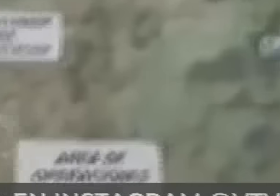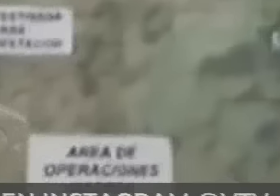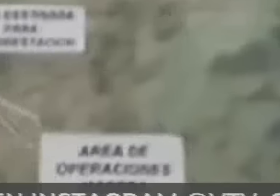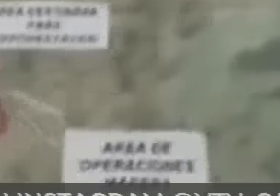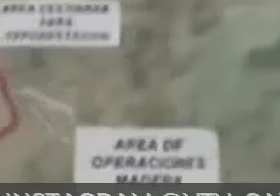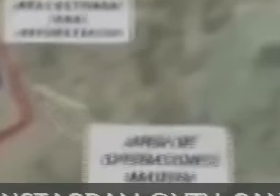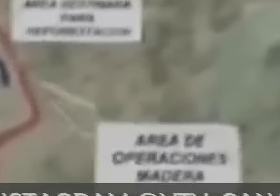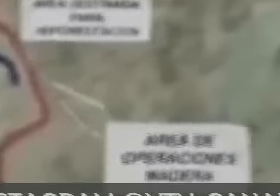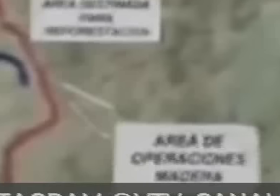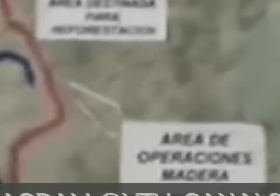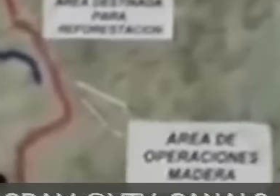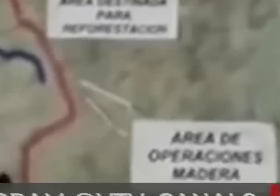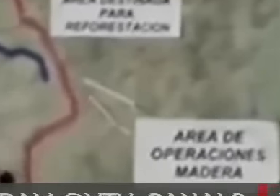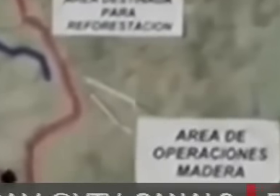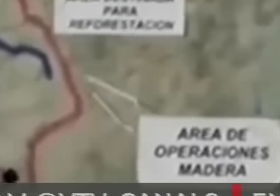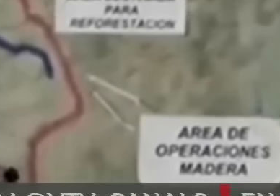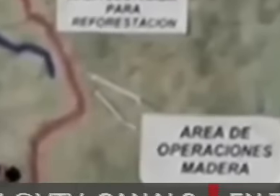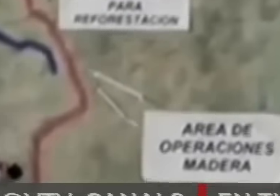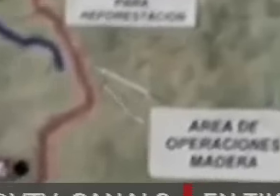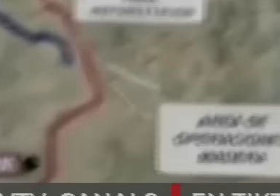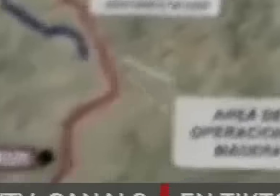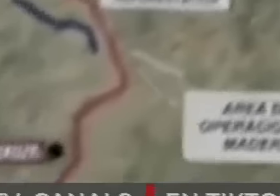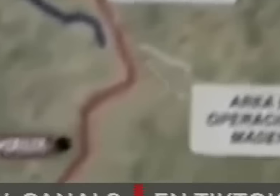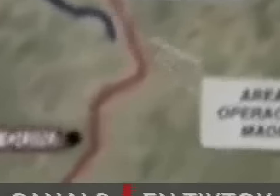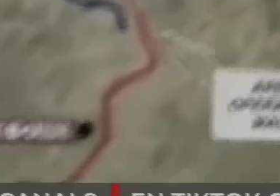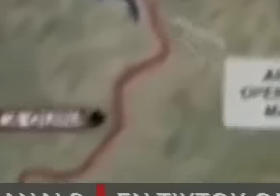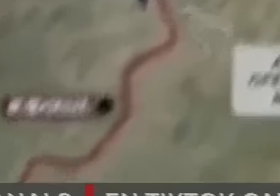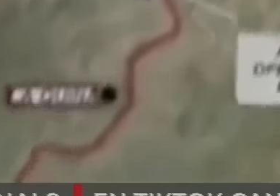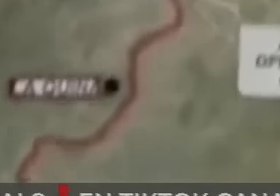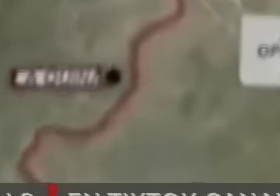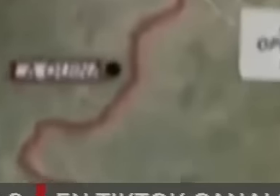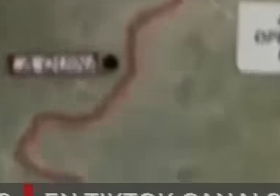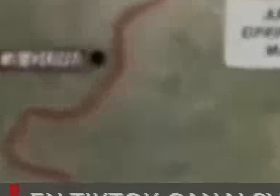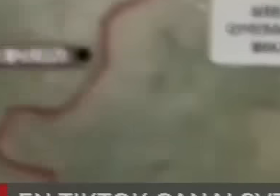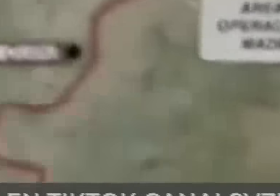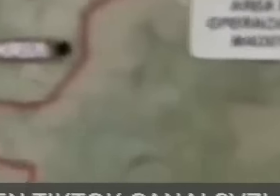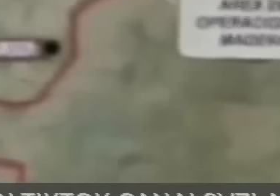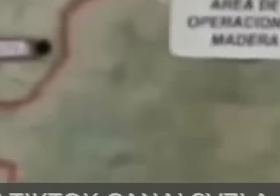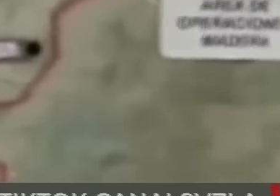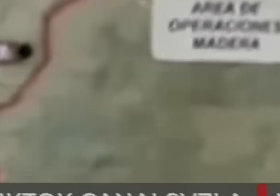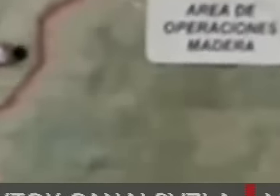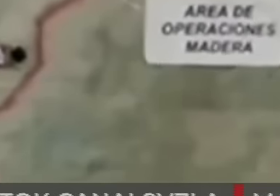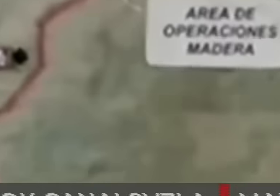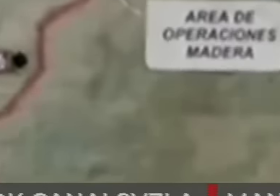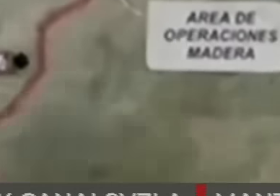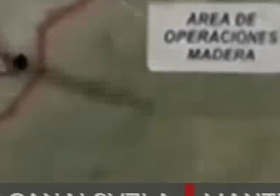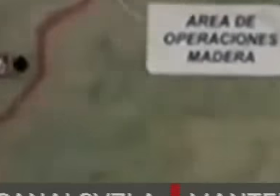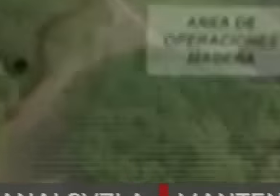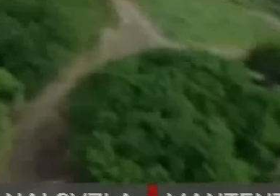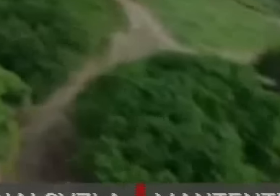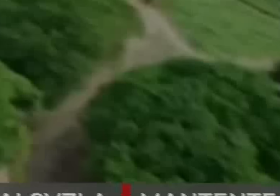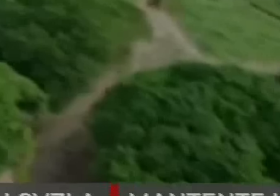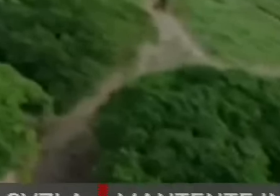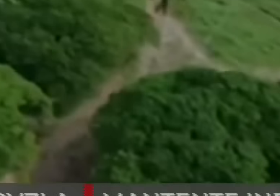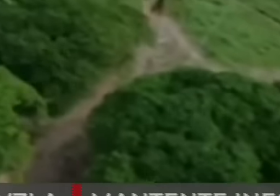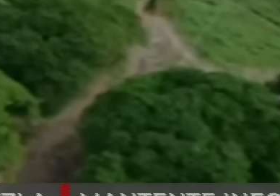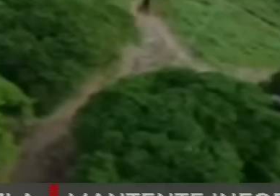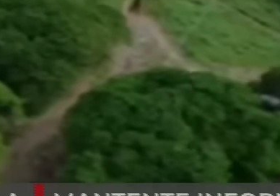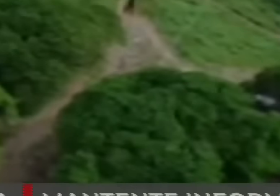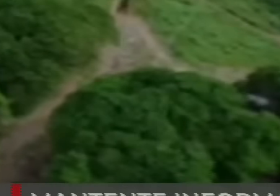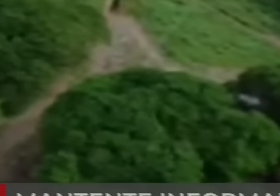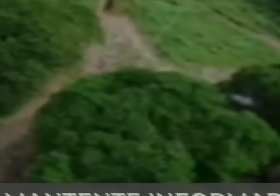las condiciones de seguridad son extraordinarias. Esta tierra la compró un momento Rockefeller, luego la compró el Banco